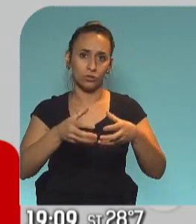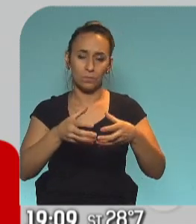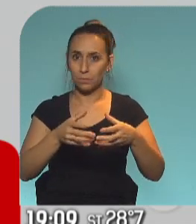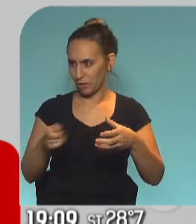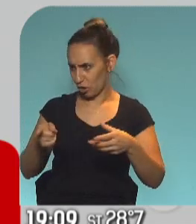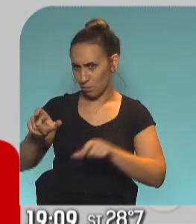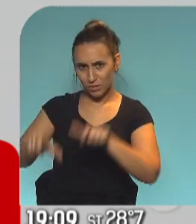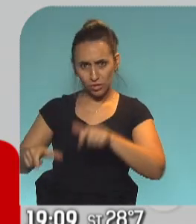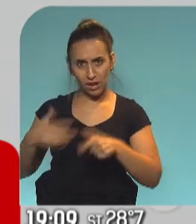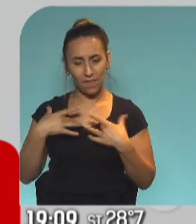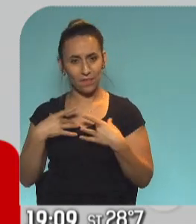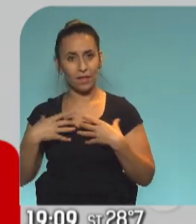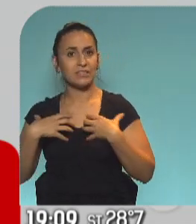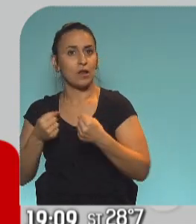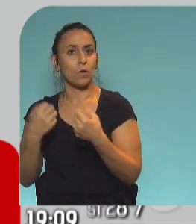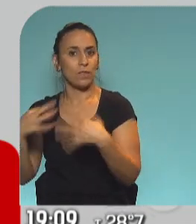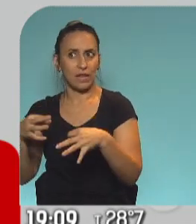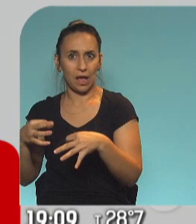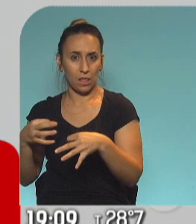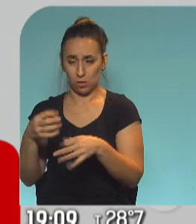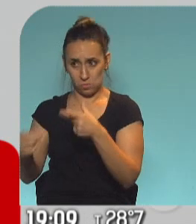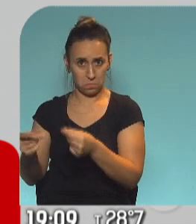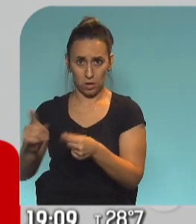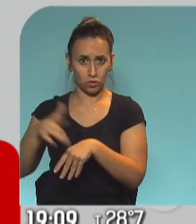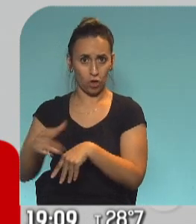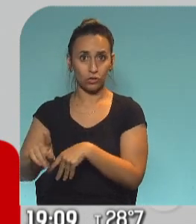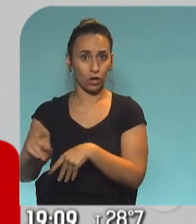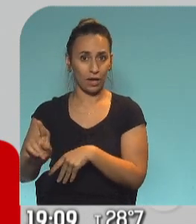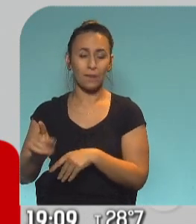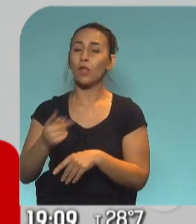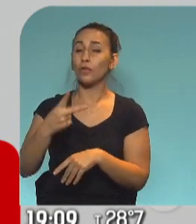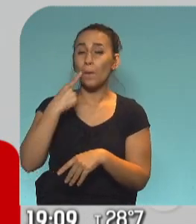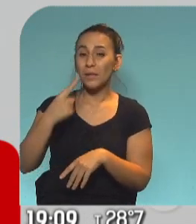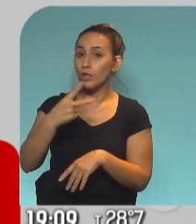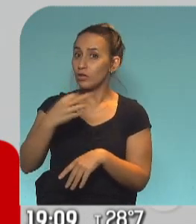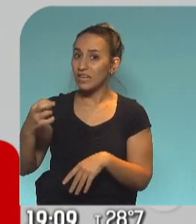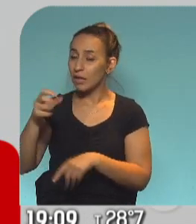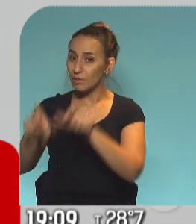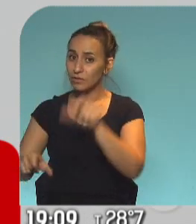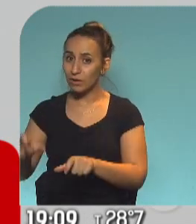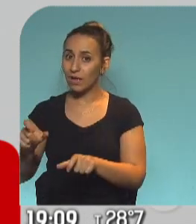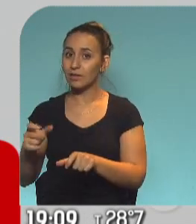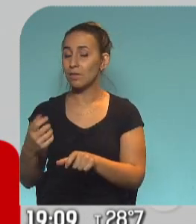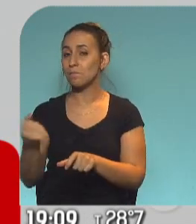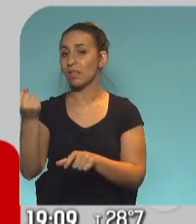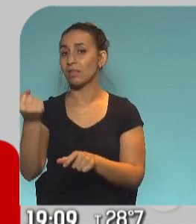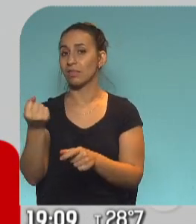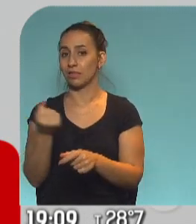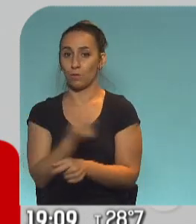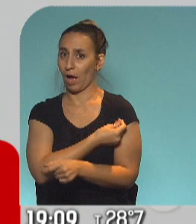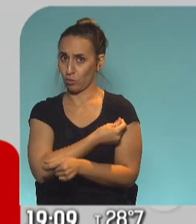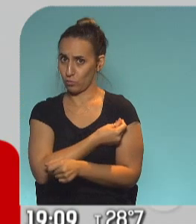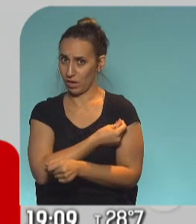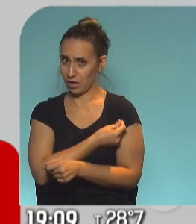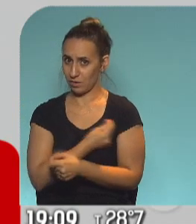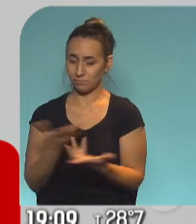personal, sobre todo todavía. Y sin embargo, ahí vemos que hay más de 2.200 personas que de alguna manera lograron hacerse con esa vacuna, que lógicamente